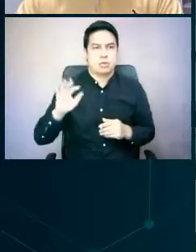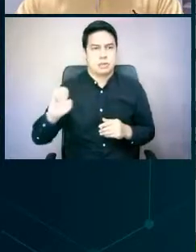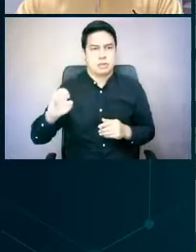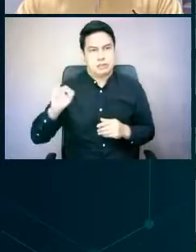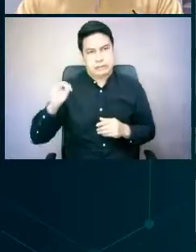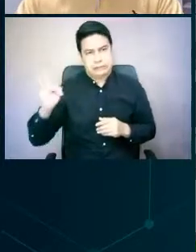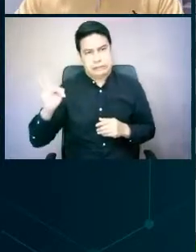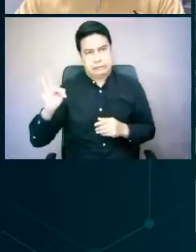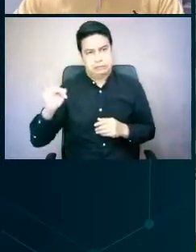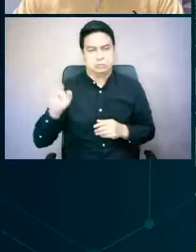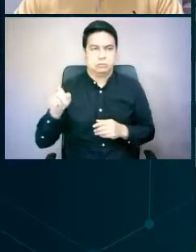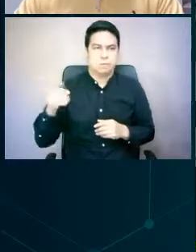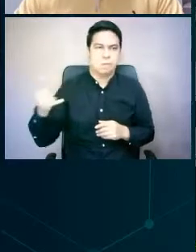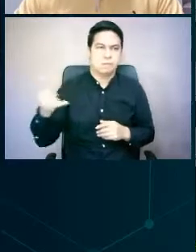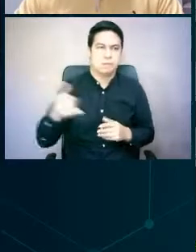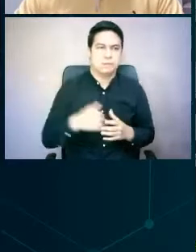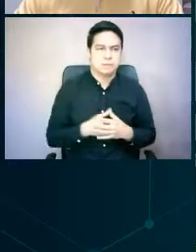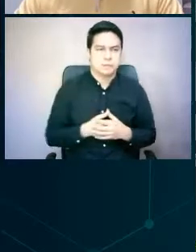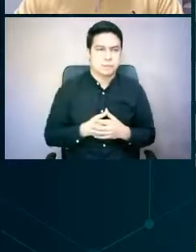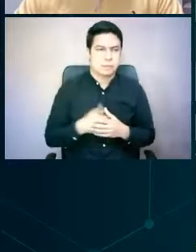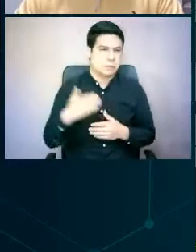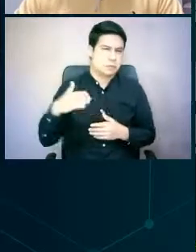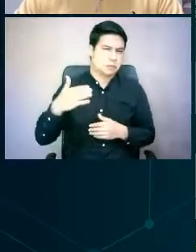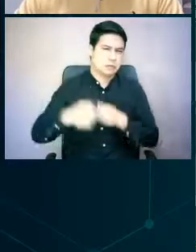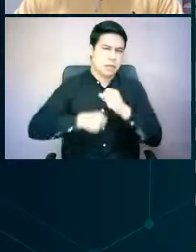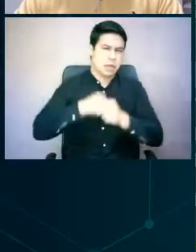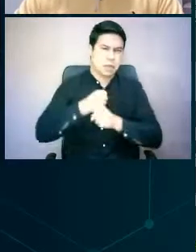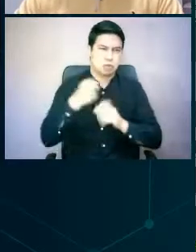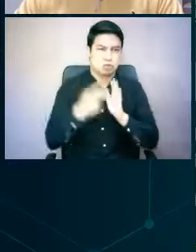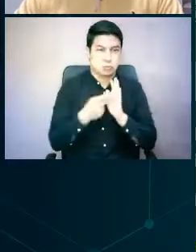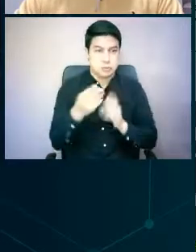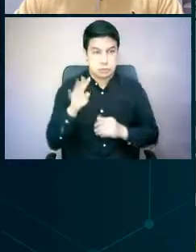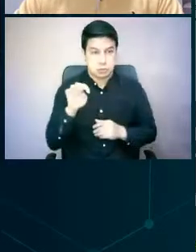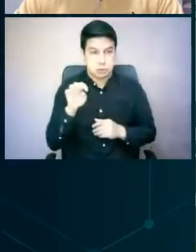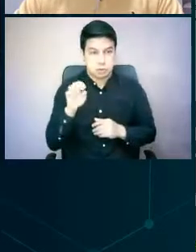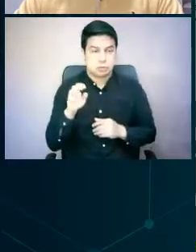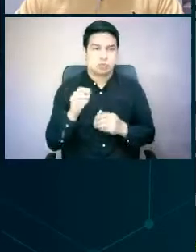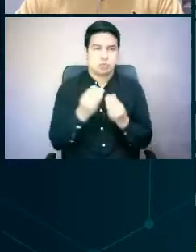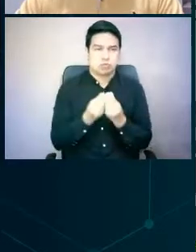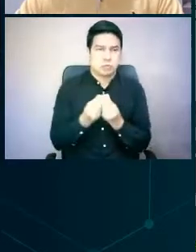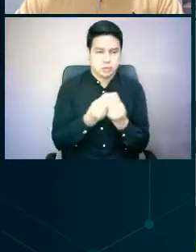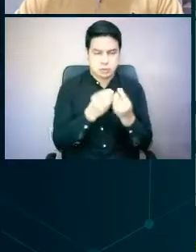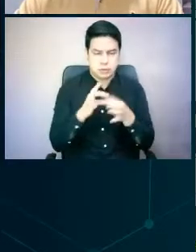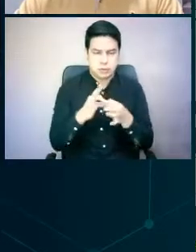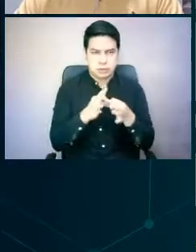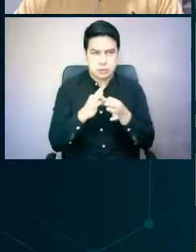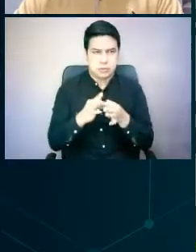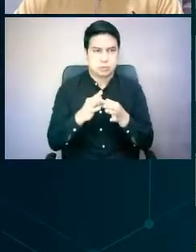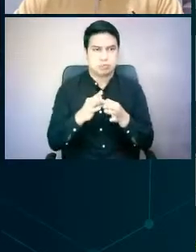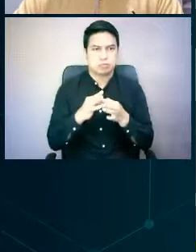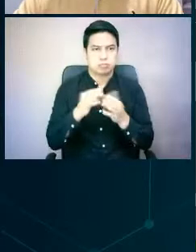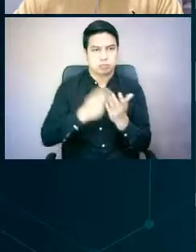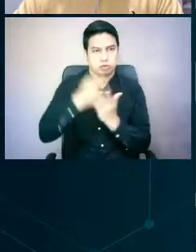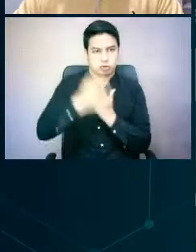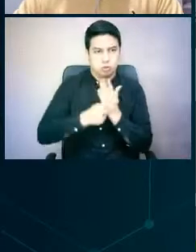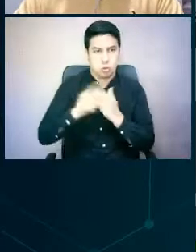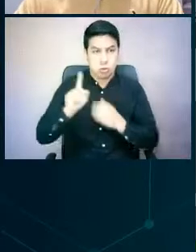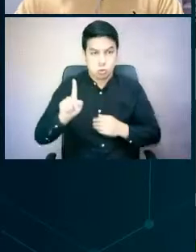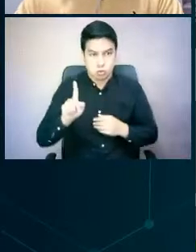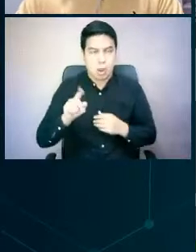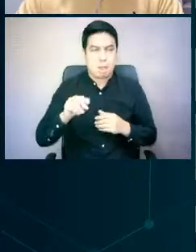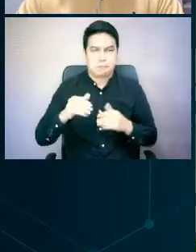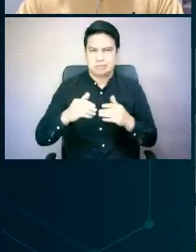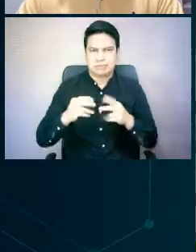Ya en el año 2019, la Unidad de Ingeniería de Proyectos 1 formuló los proyectos de modernización y reposición de